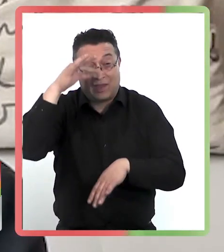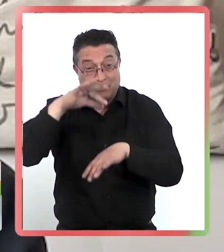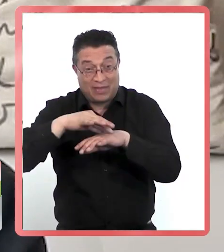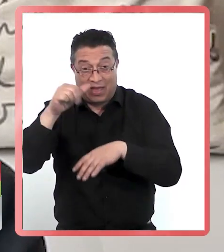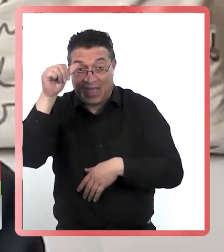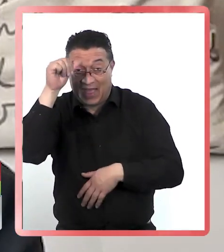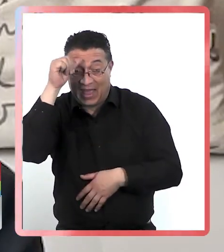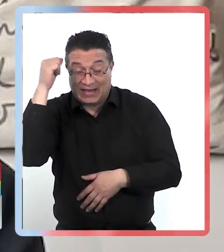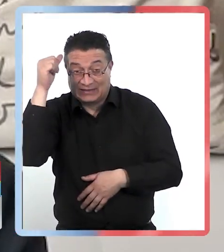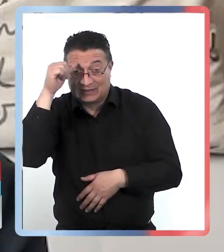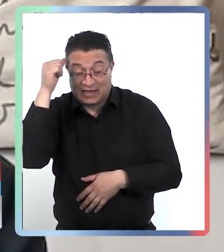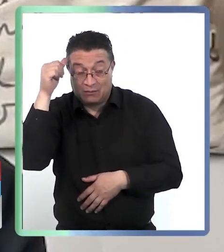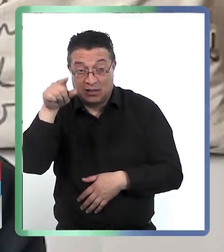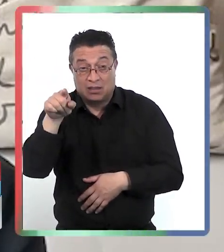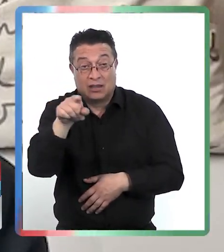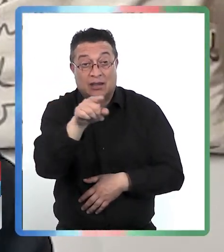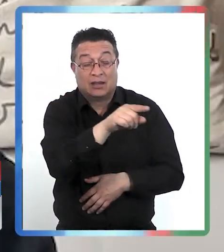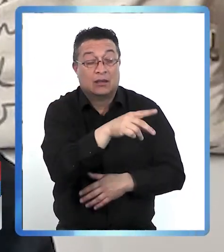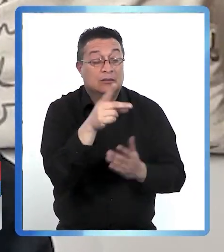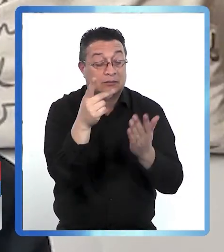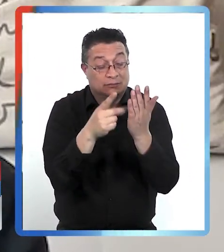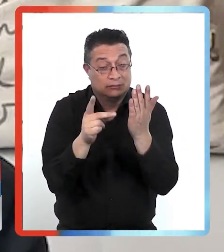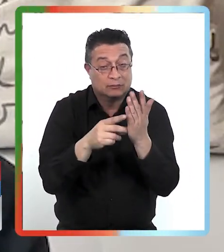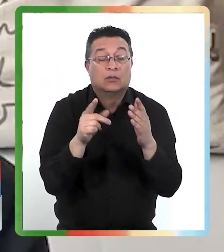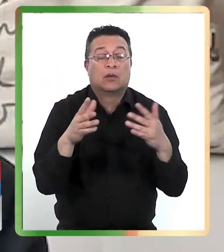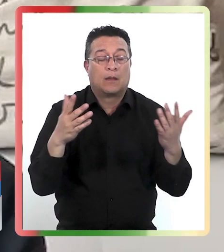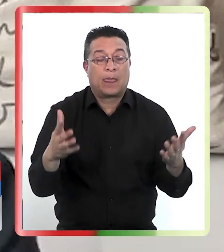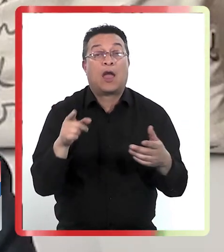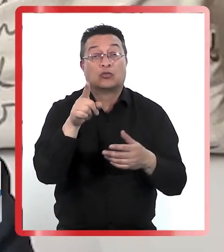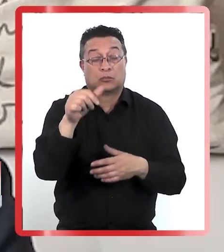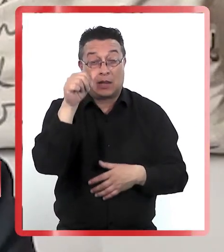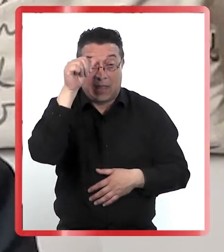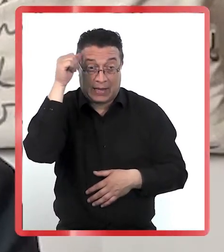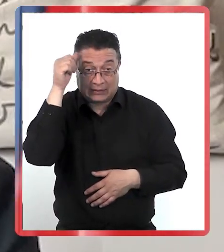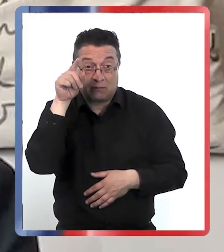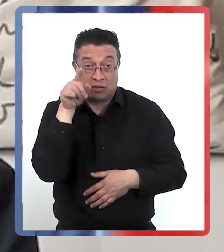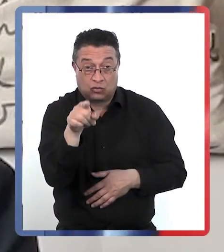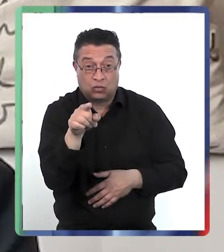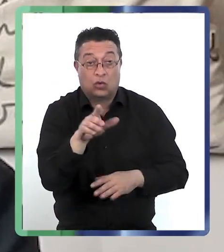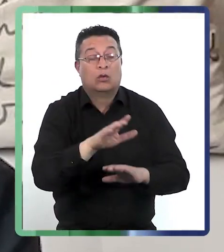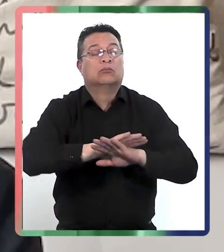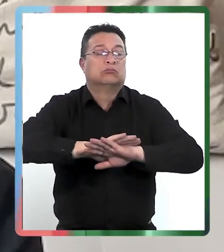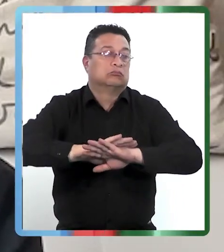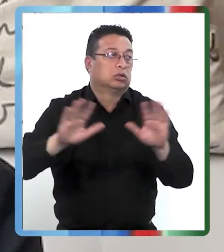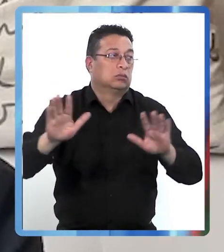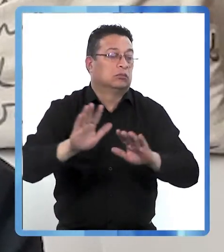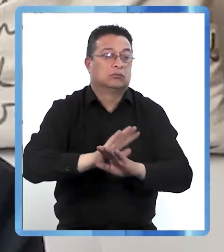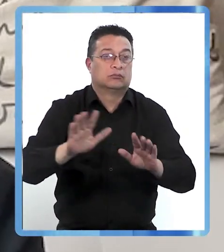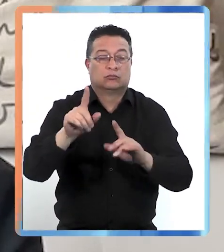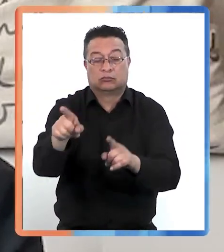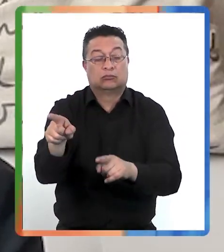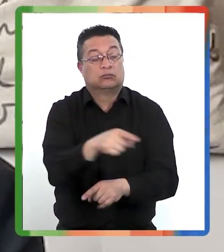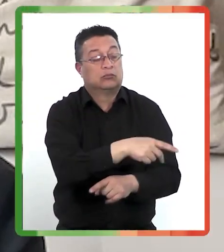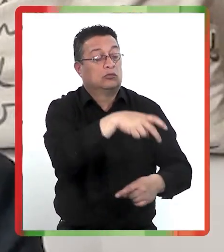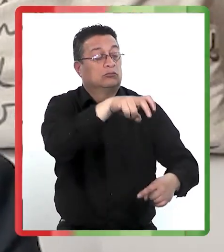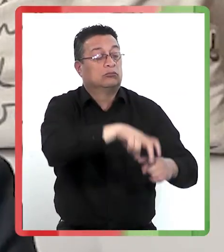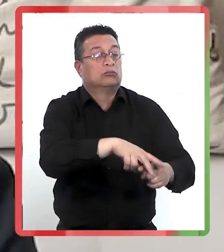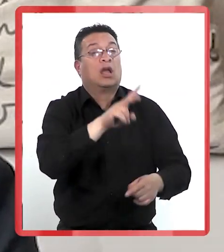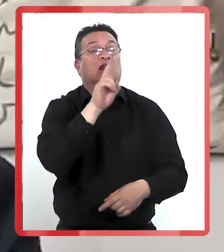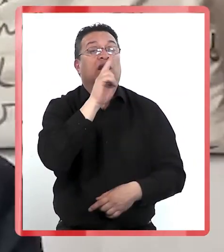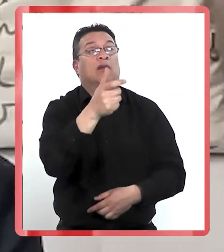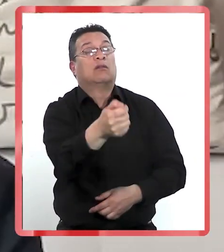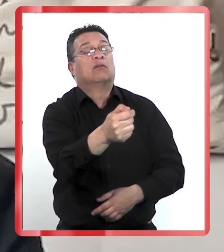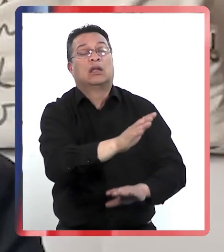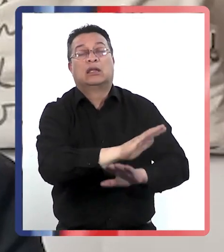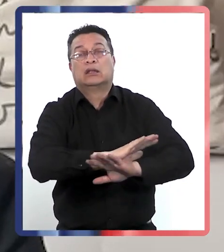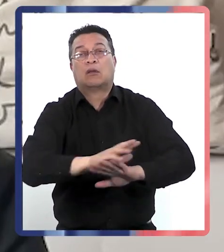con enfermedad de Alzheimer, de reciente diagnóstico, es decirle, ya, entonces tú tienes Alzheimer, entonces te vas, qué sé yo, como al sofá a